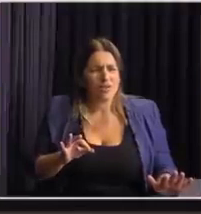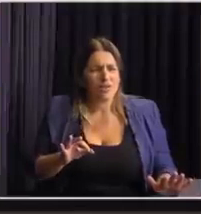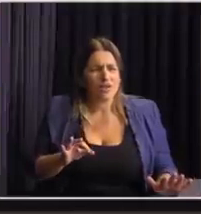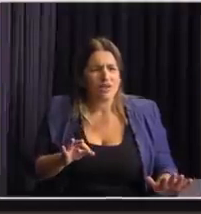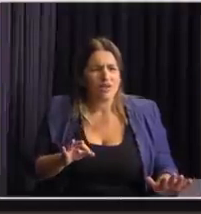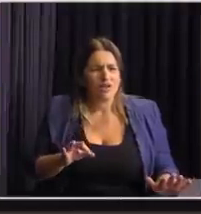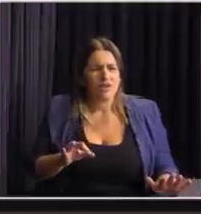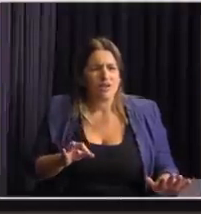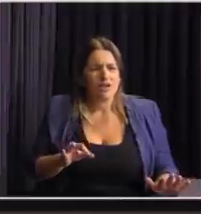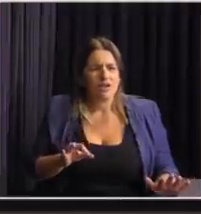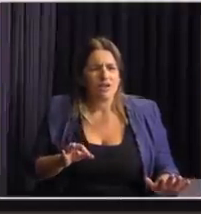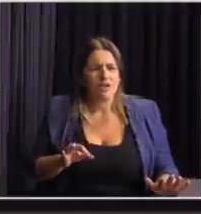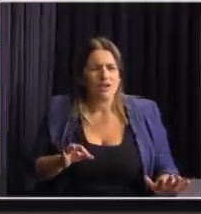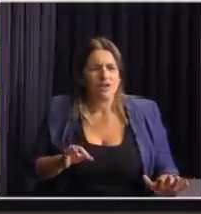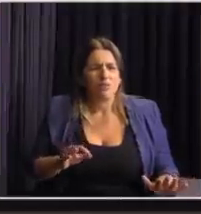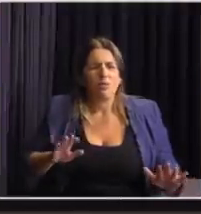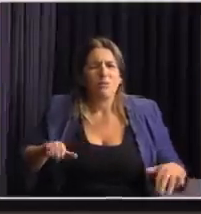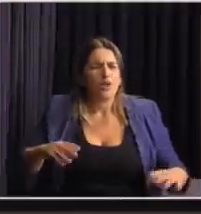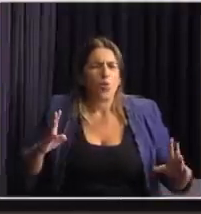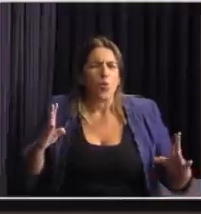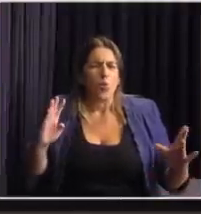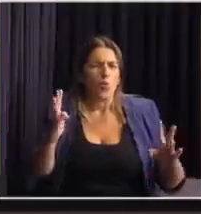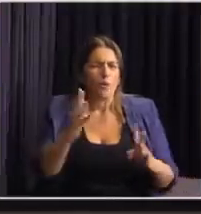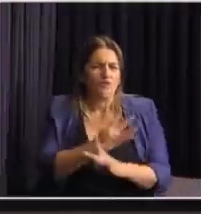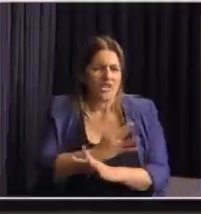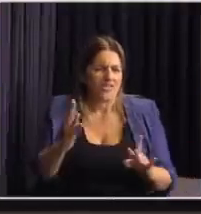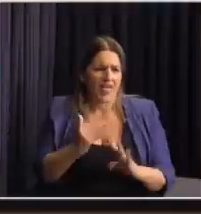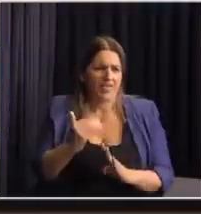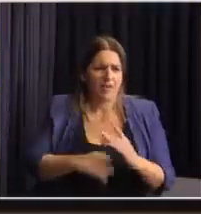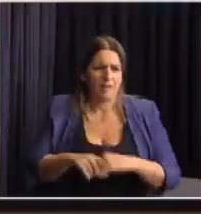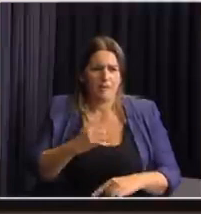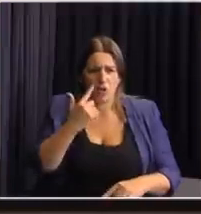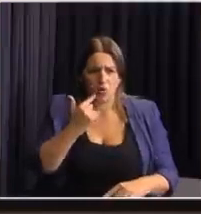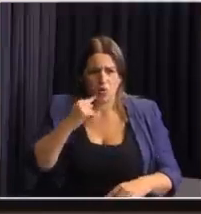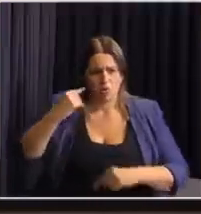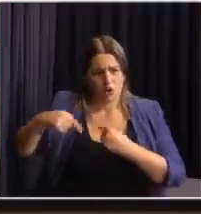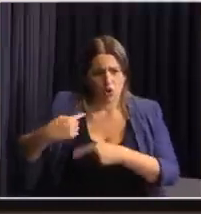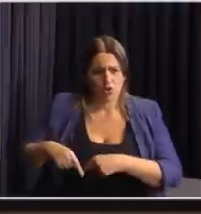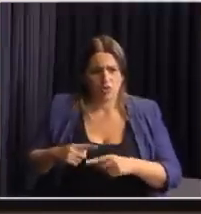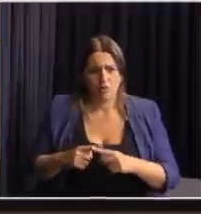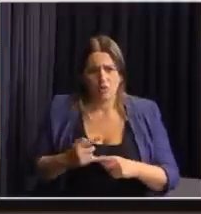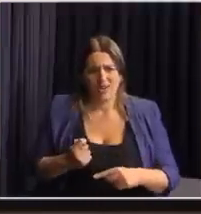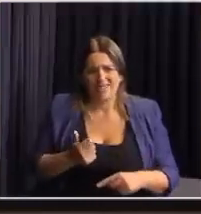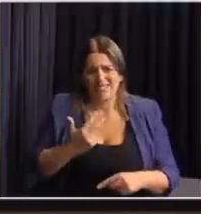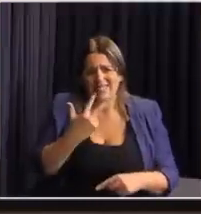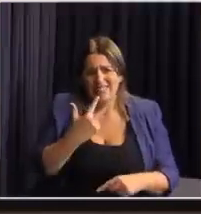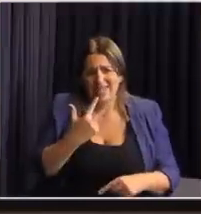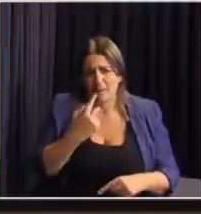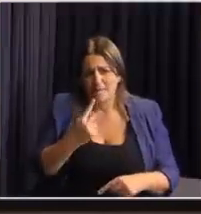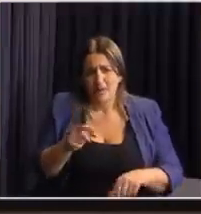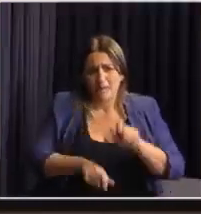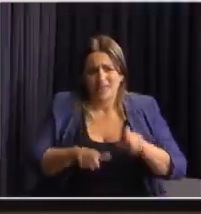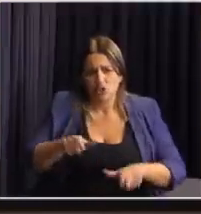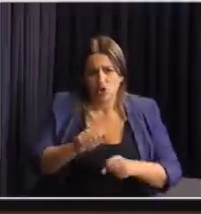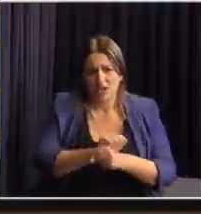marcan que hay una disminución de la movilidad. Sin embargo, las cifras se mantienen en un promedio de casi 3.000 casos diarios y